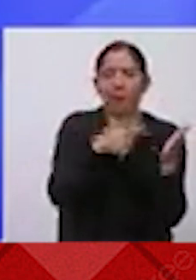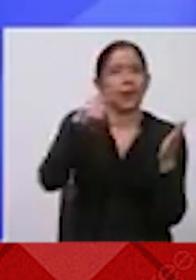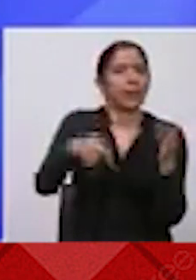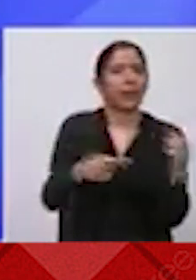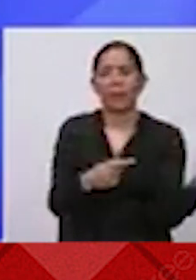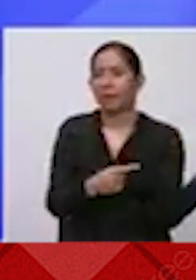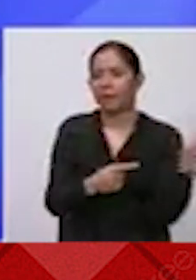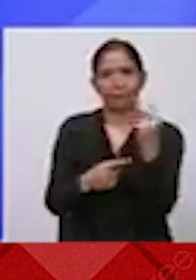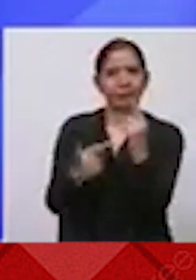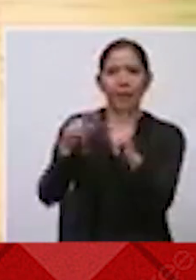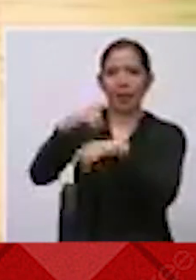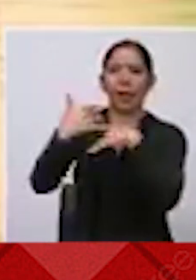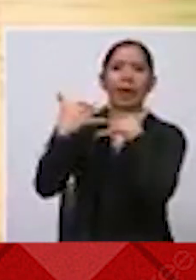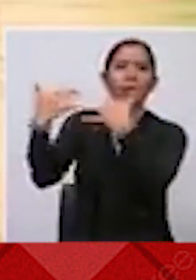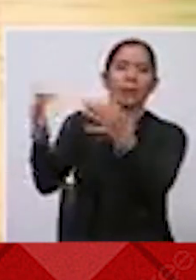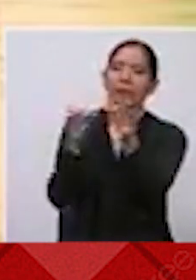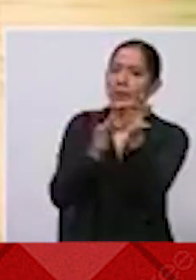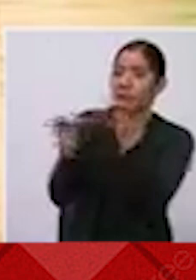de Autonomías.